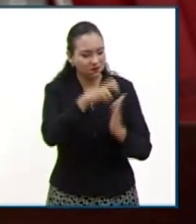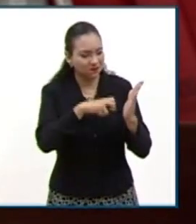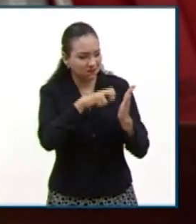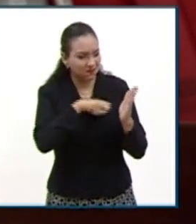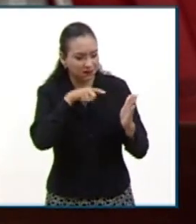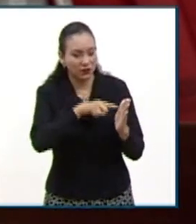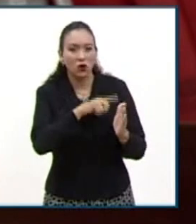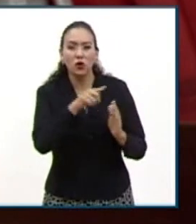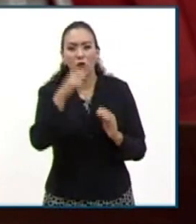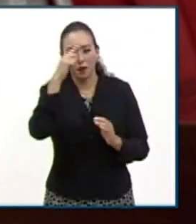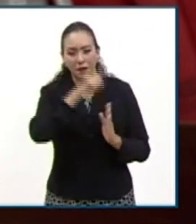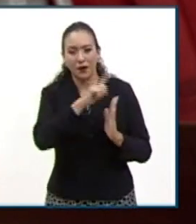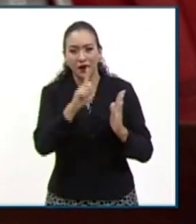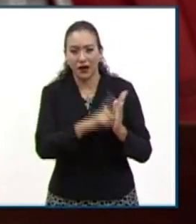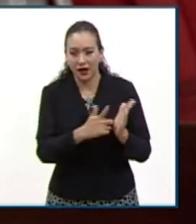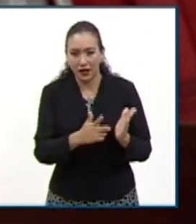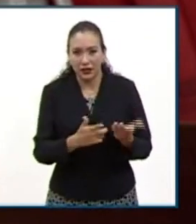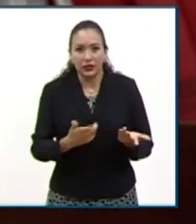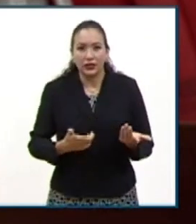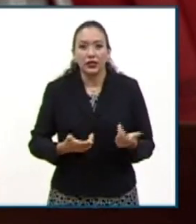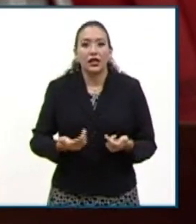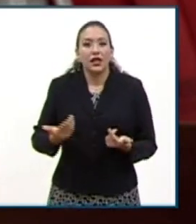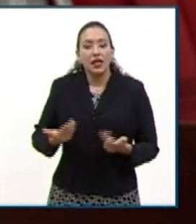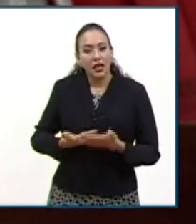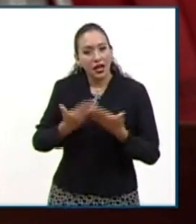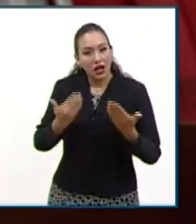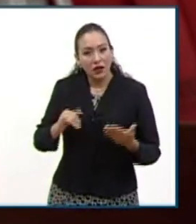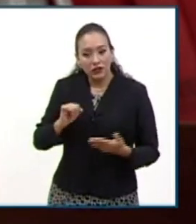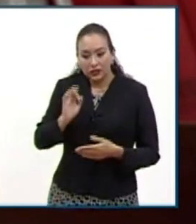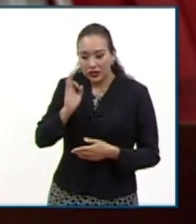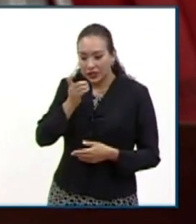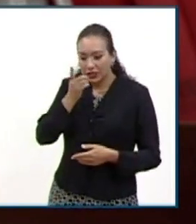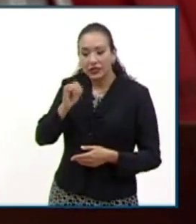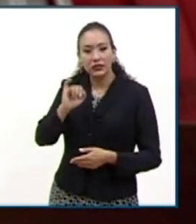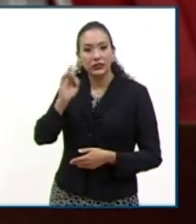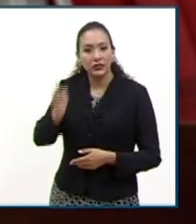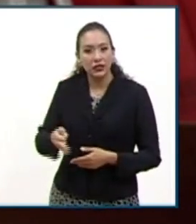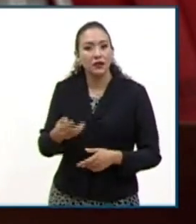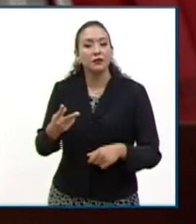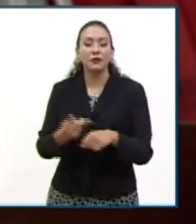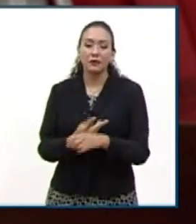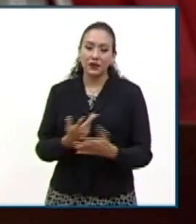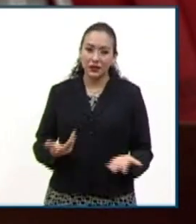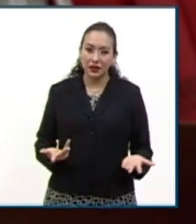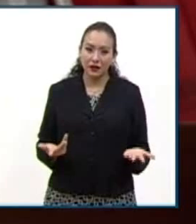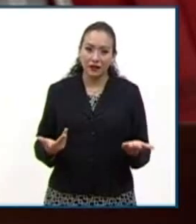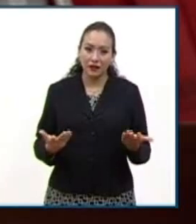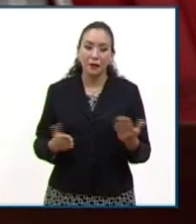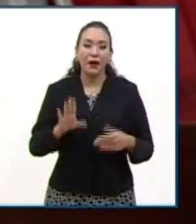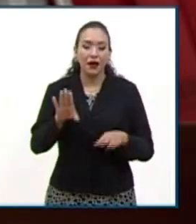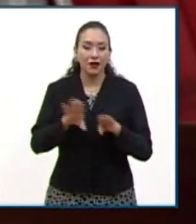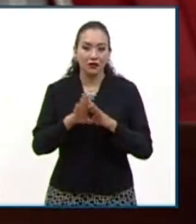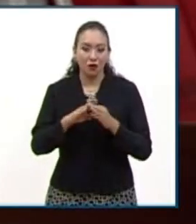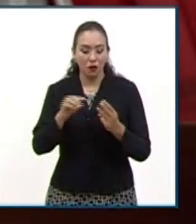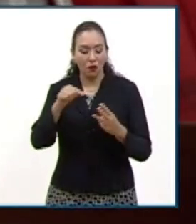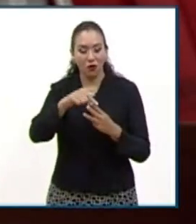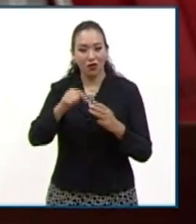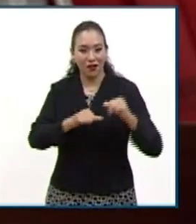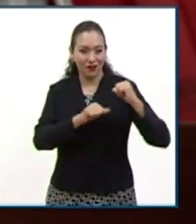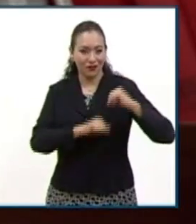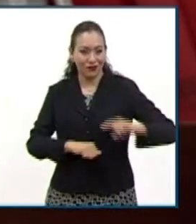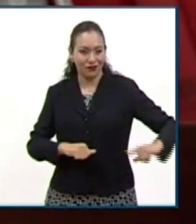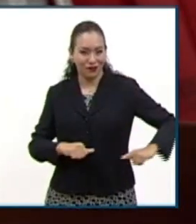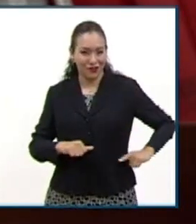podían aspirar, a las que antes podía aspirar toda la sociedad mexicana, con independencia de que acudieran o no ante un